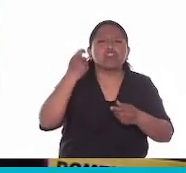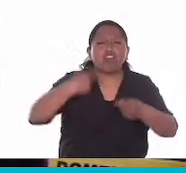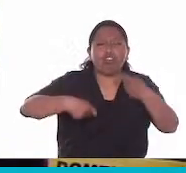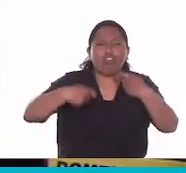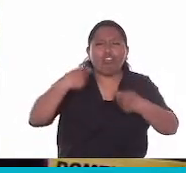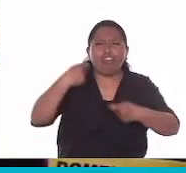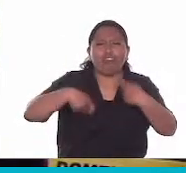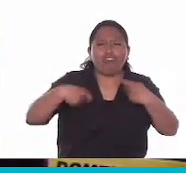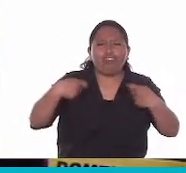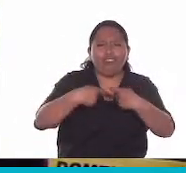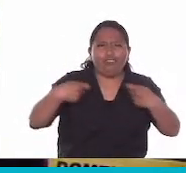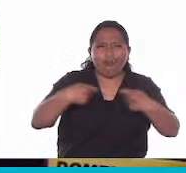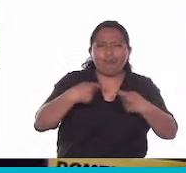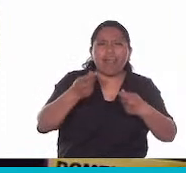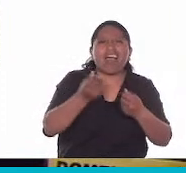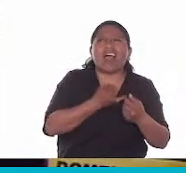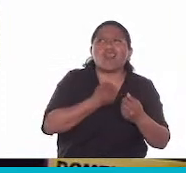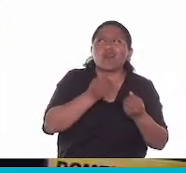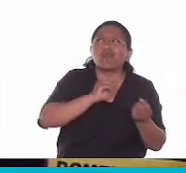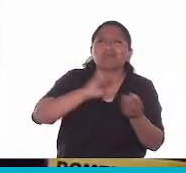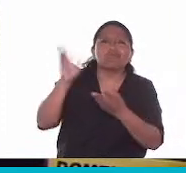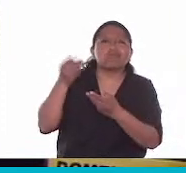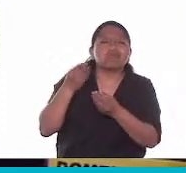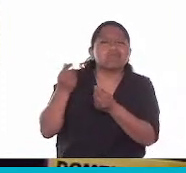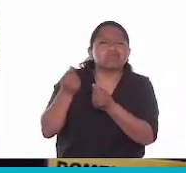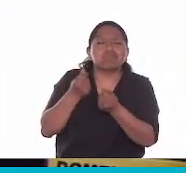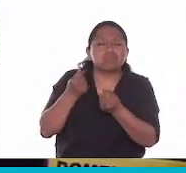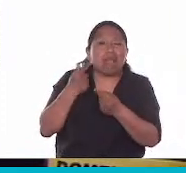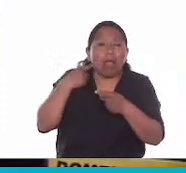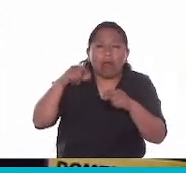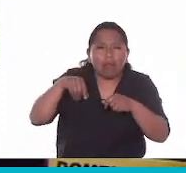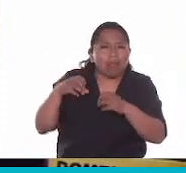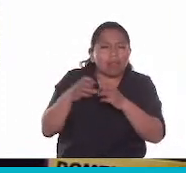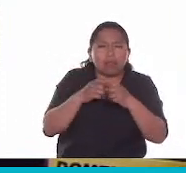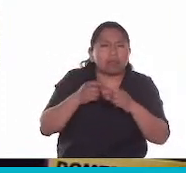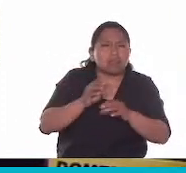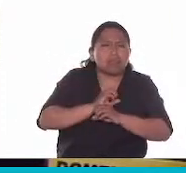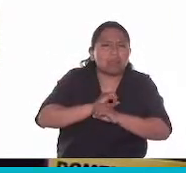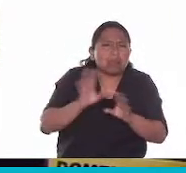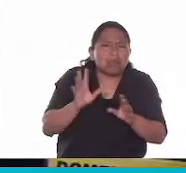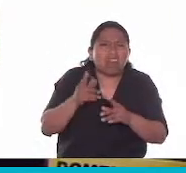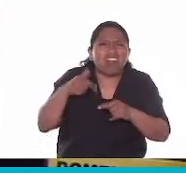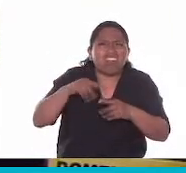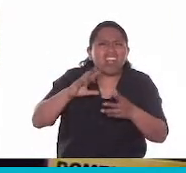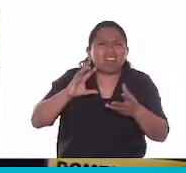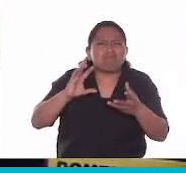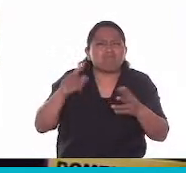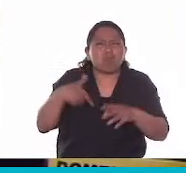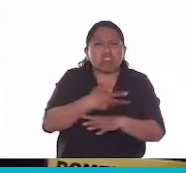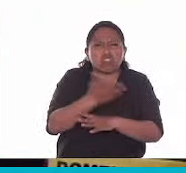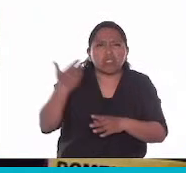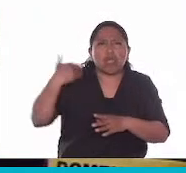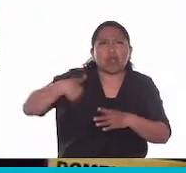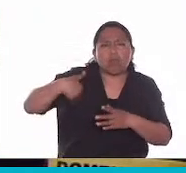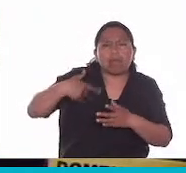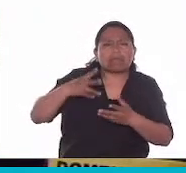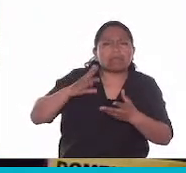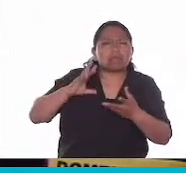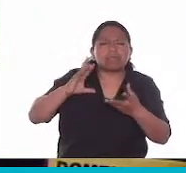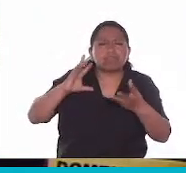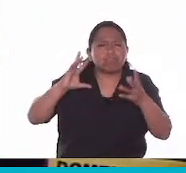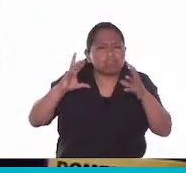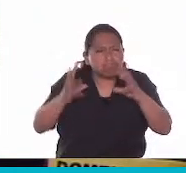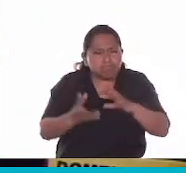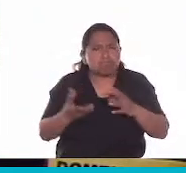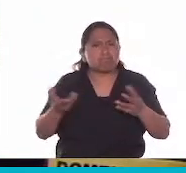Hoy estamos discutiendo algo peor Hoy estamos retrocediendo como sociedad y como país Hoy